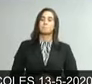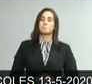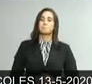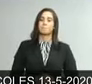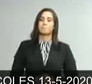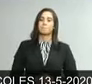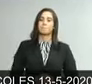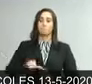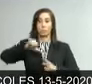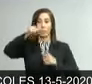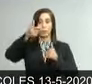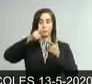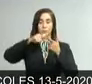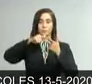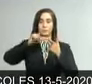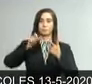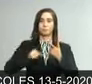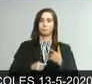Pedro Castro, adelante.